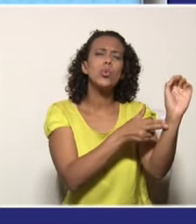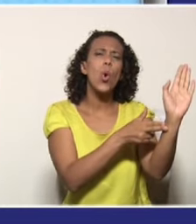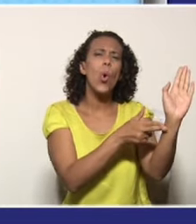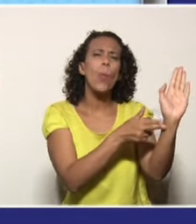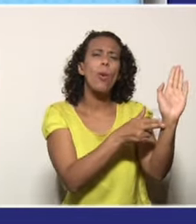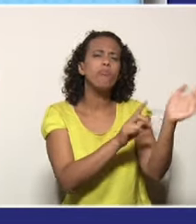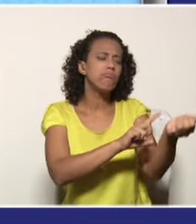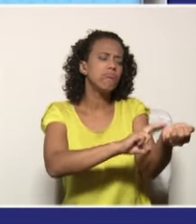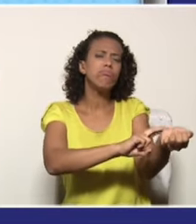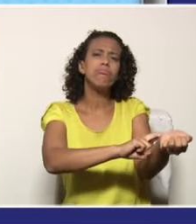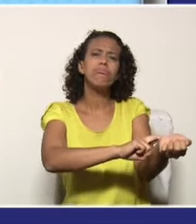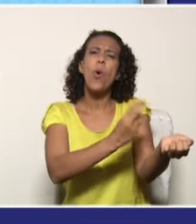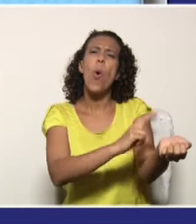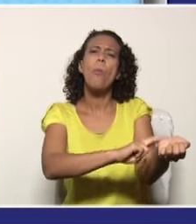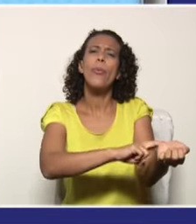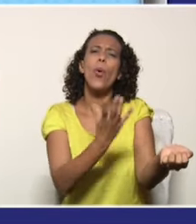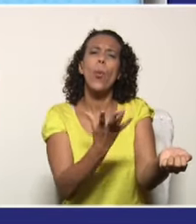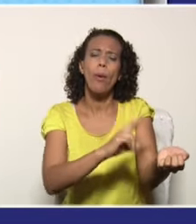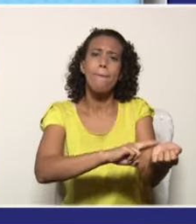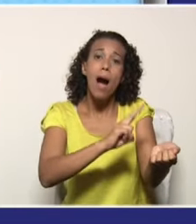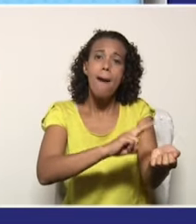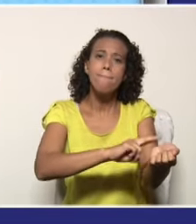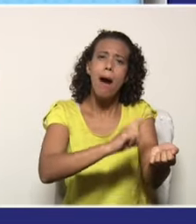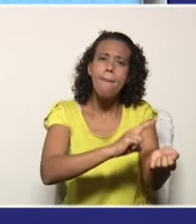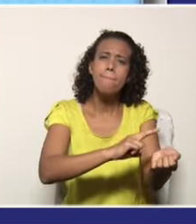tomarse la presión arterial.